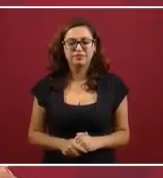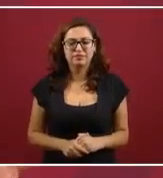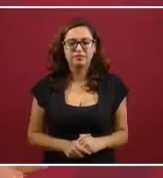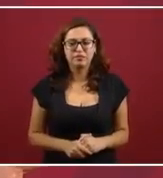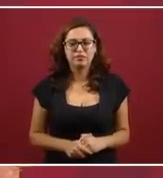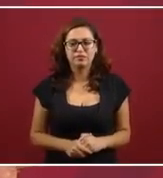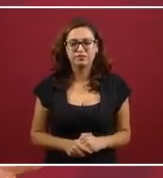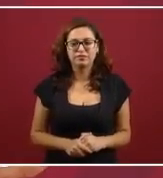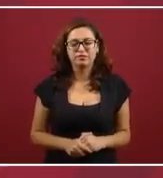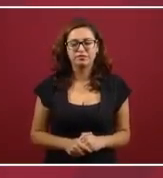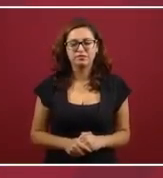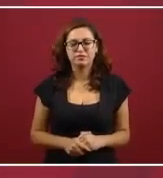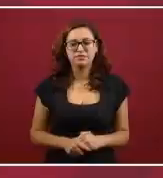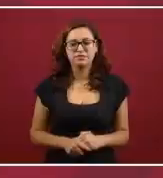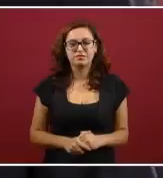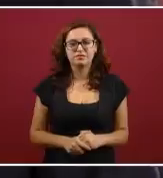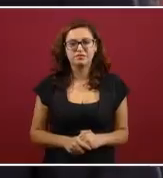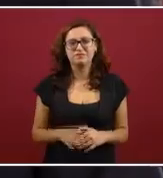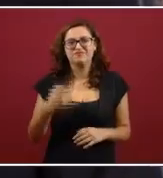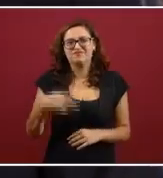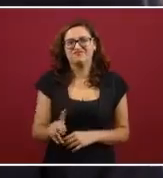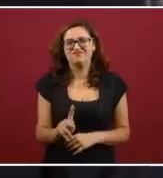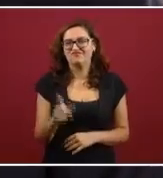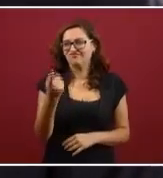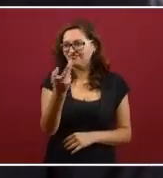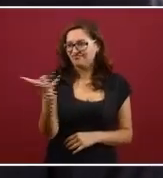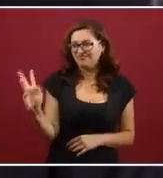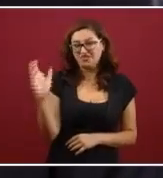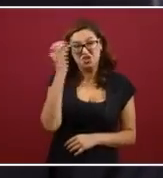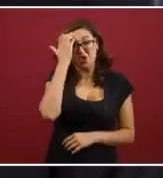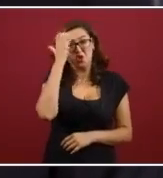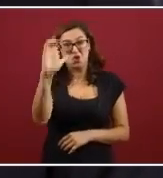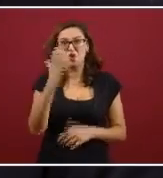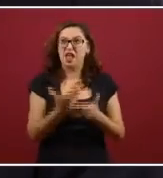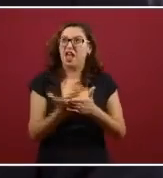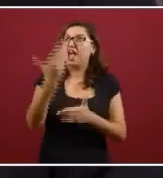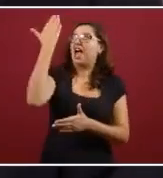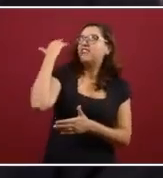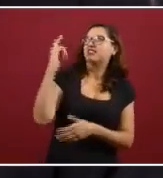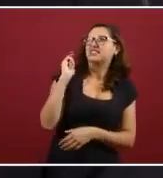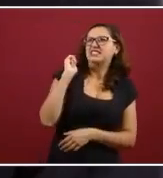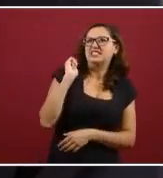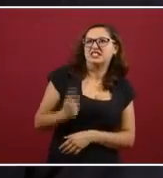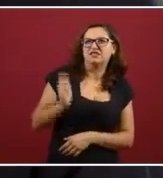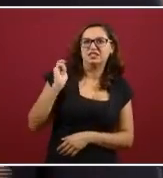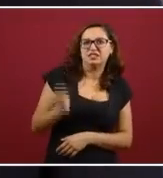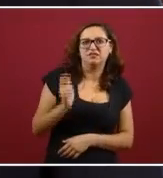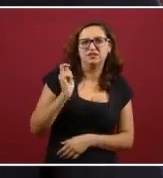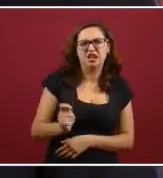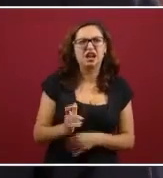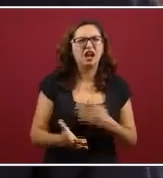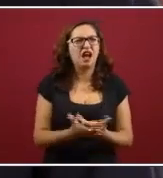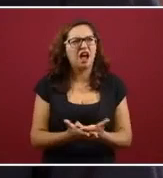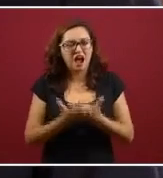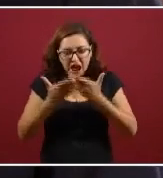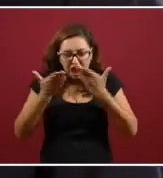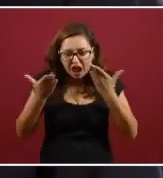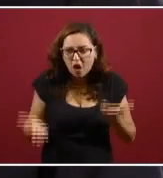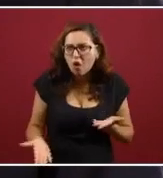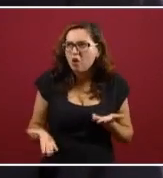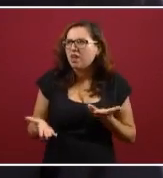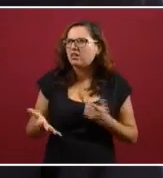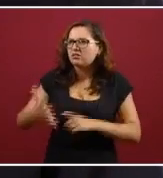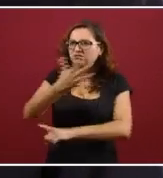cómo se tomaron las decisiones políticas en ese entonces, no se va a entender lo que está pasando ahora.